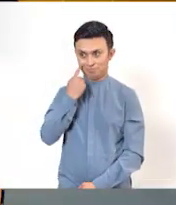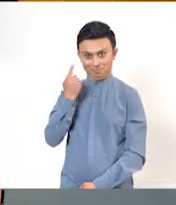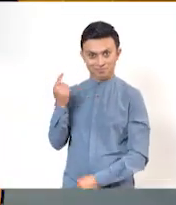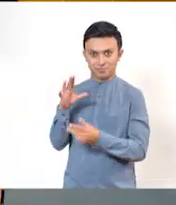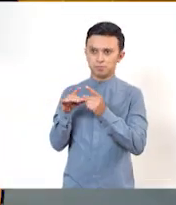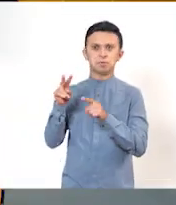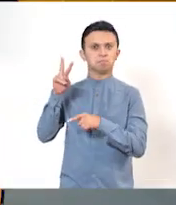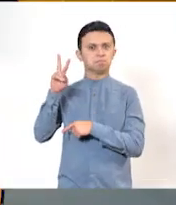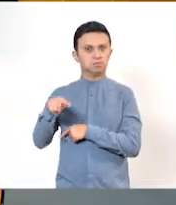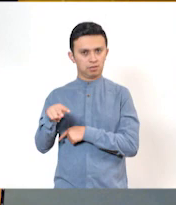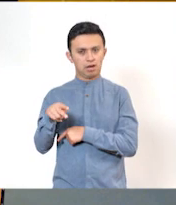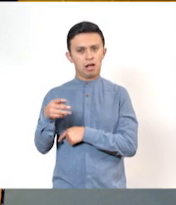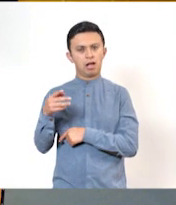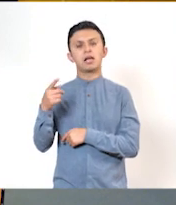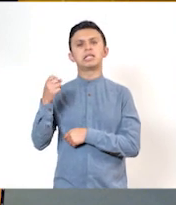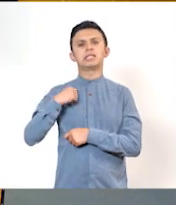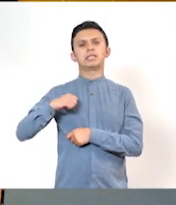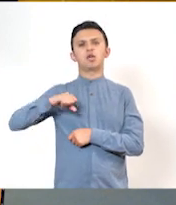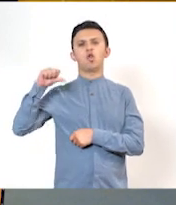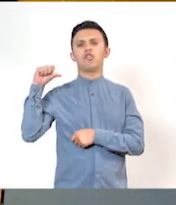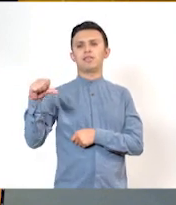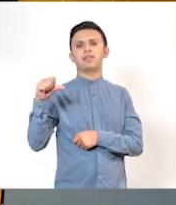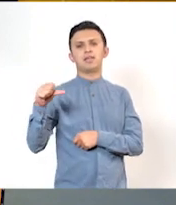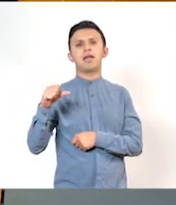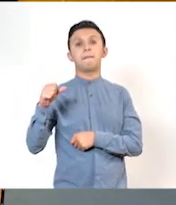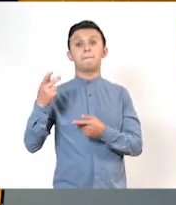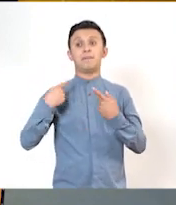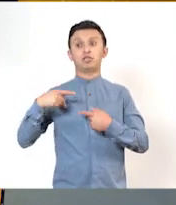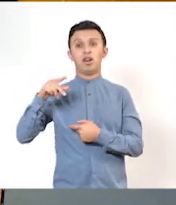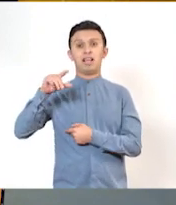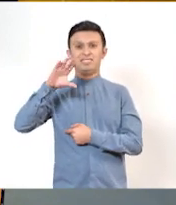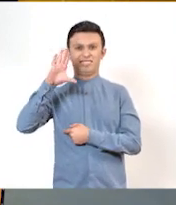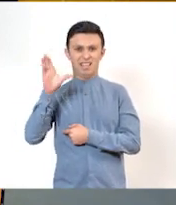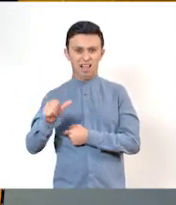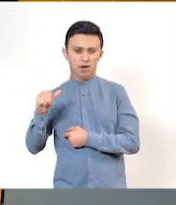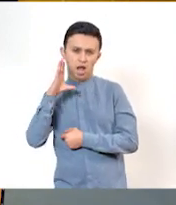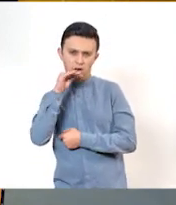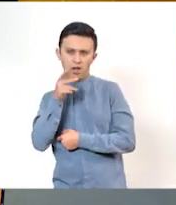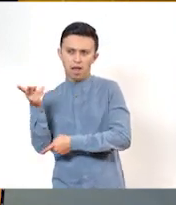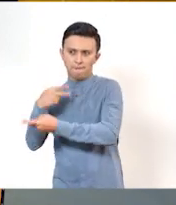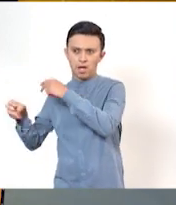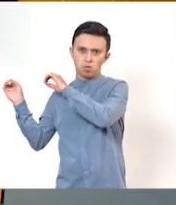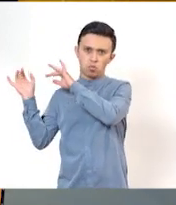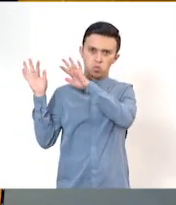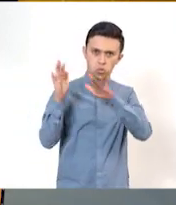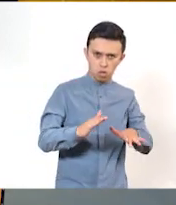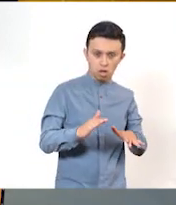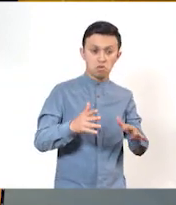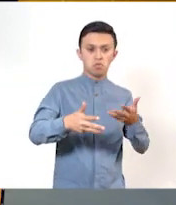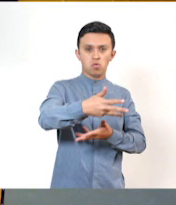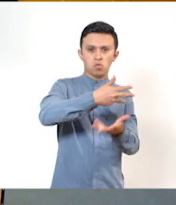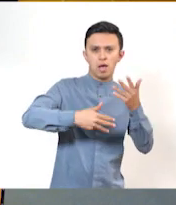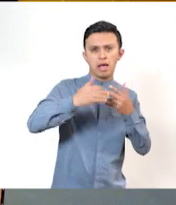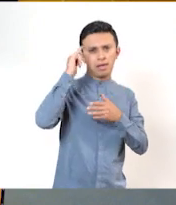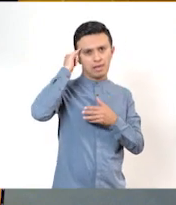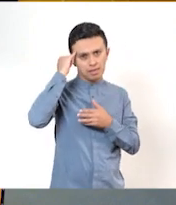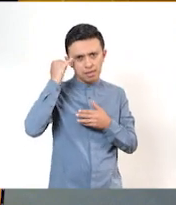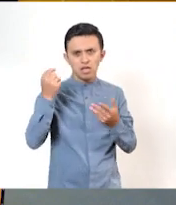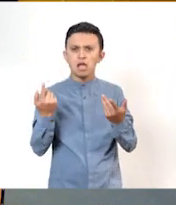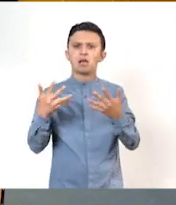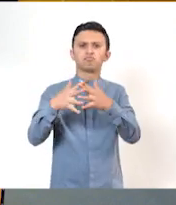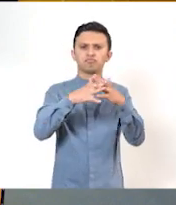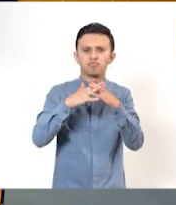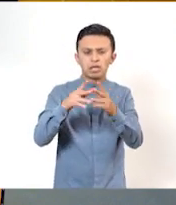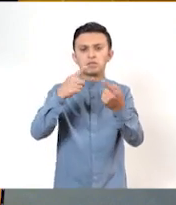Como acabamos de ver, desde el siglo XVI llegaron personas afrodescendientes y estas culturas convivieron con indígenas y mestizos y